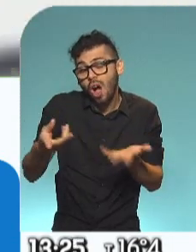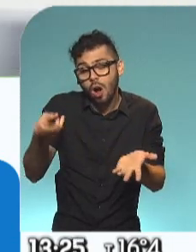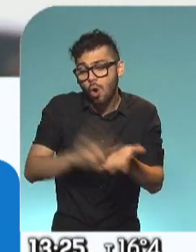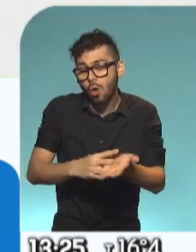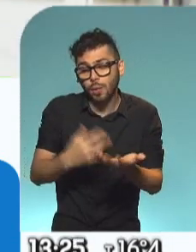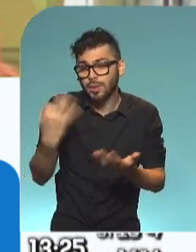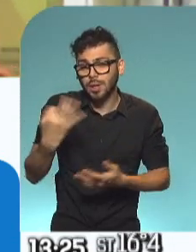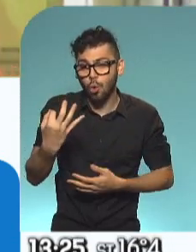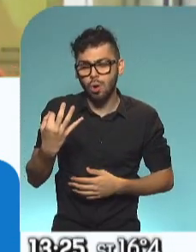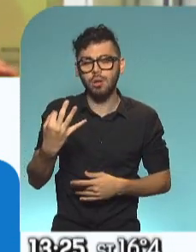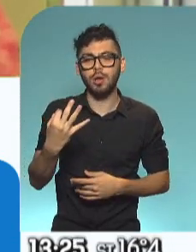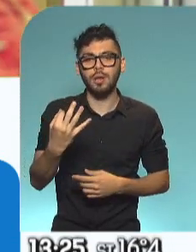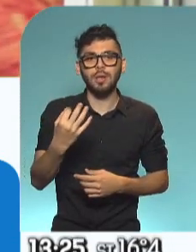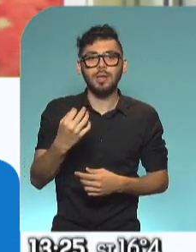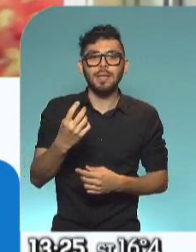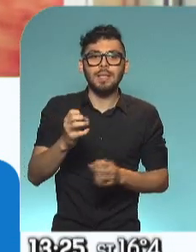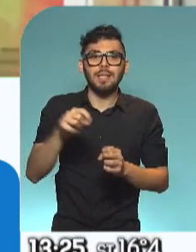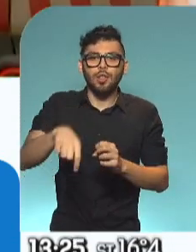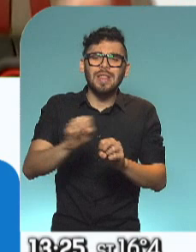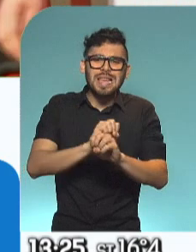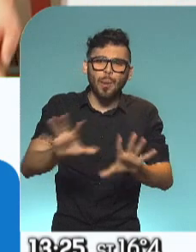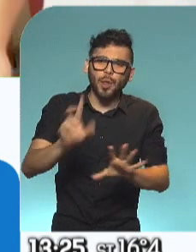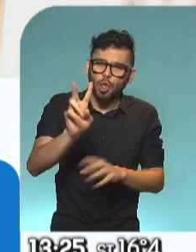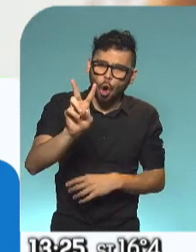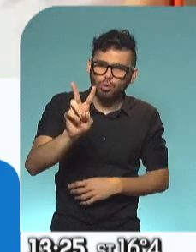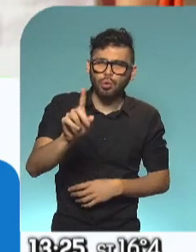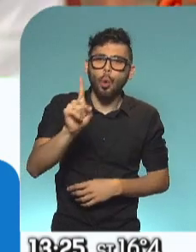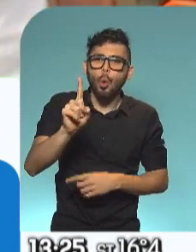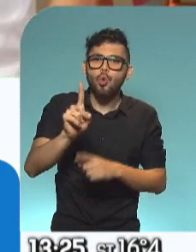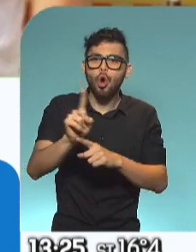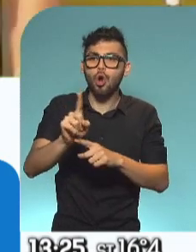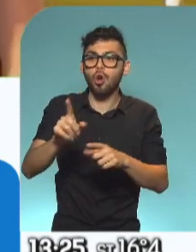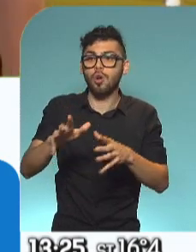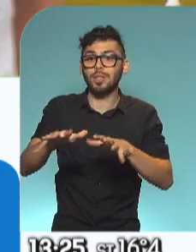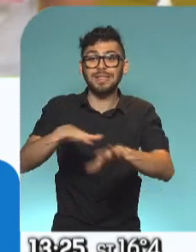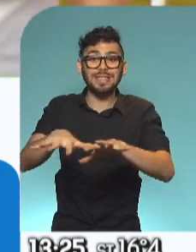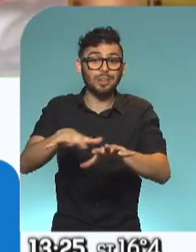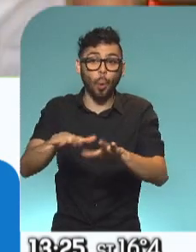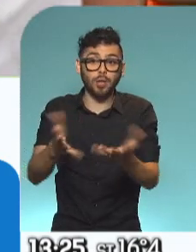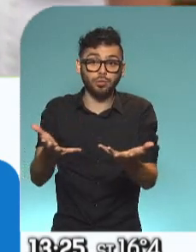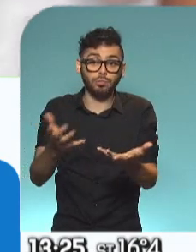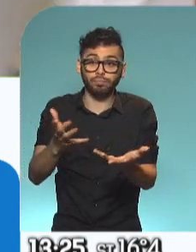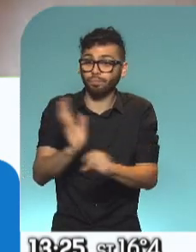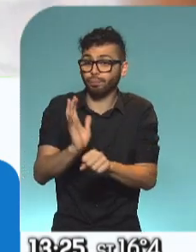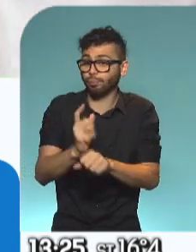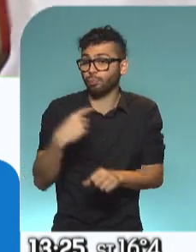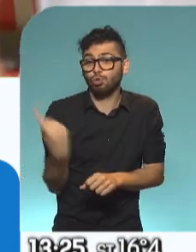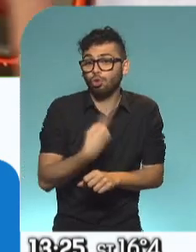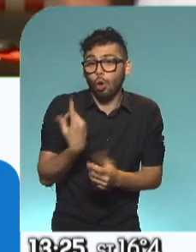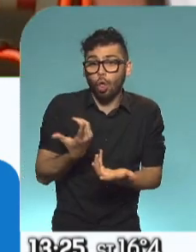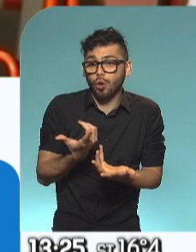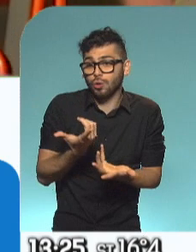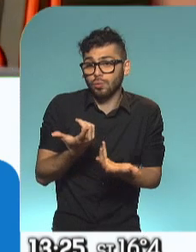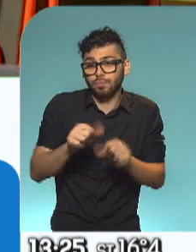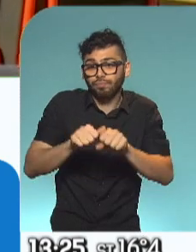hay dos elementos trágicos aquí. Uno es la condición, que nos afecta a todos un poco potencialmente, y la otra